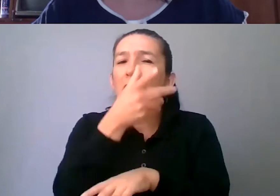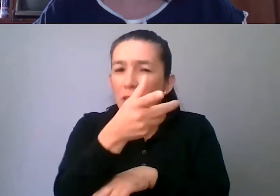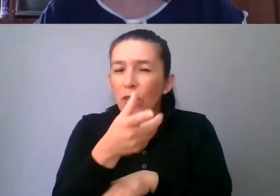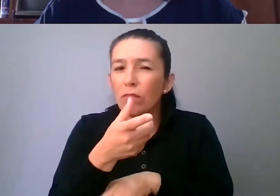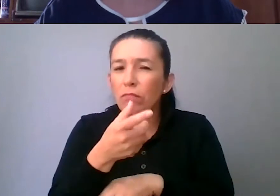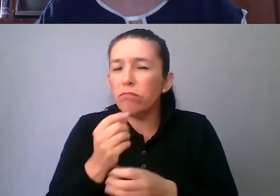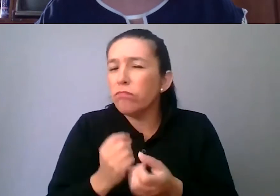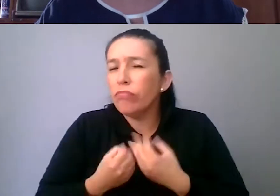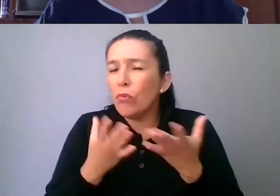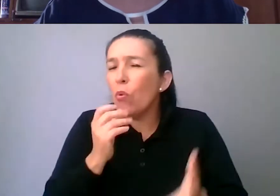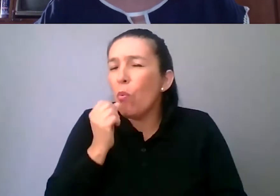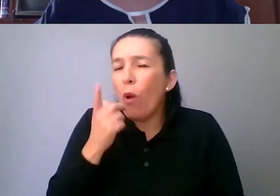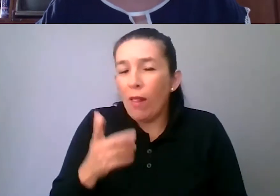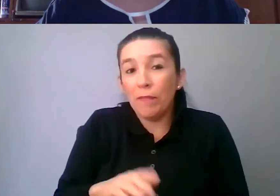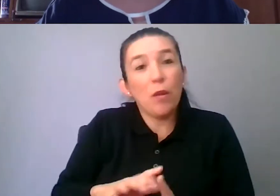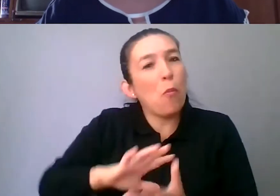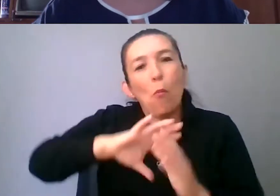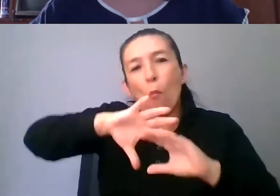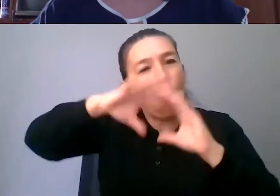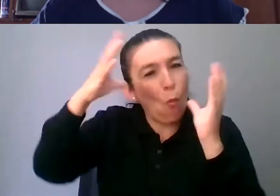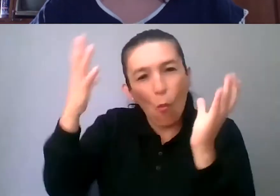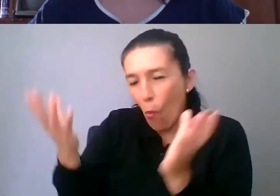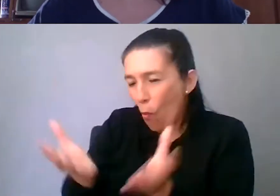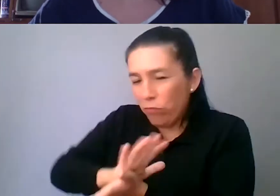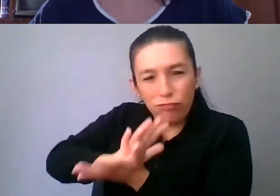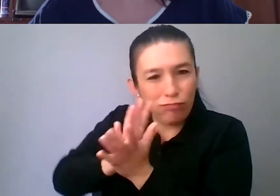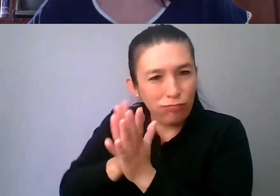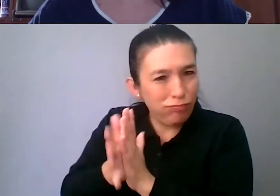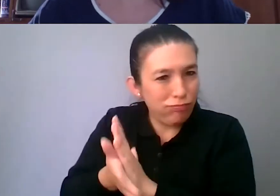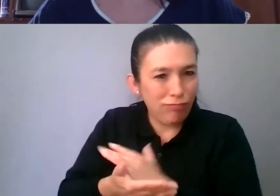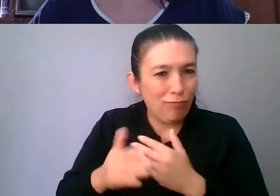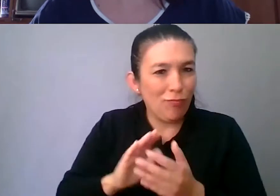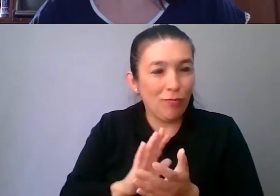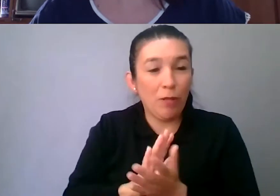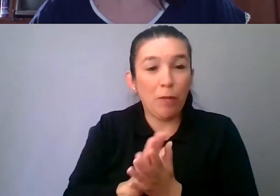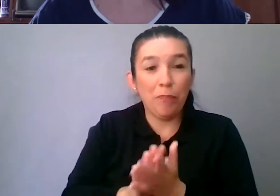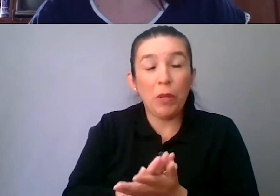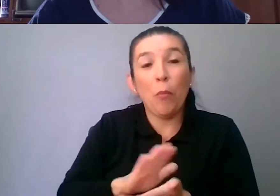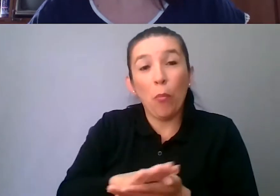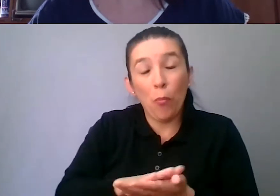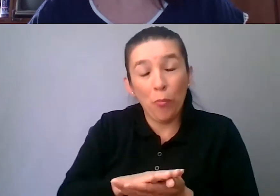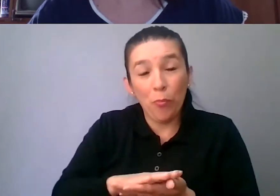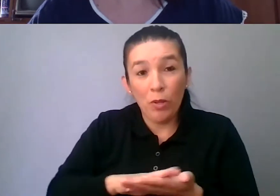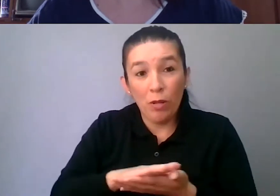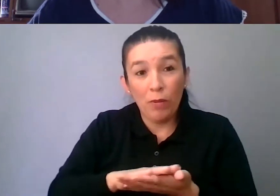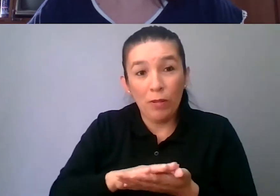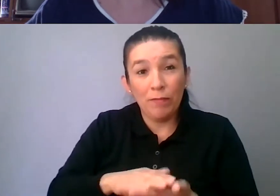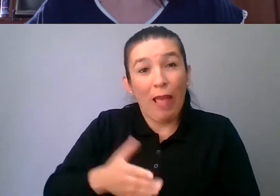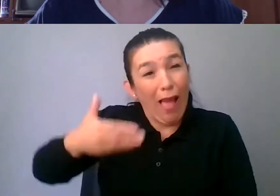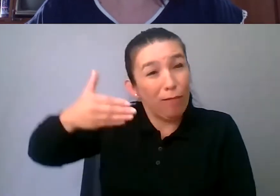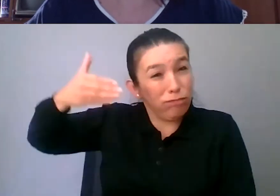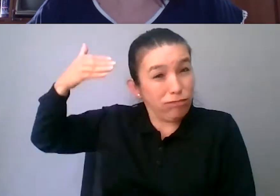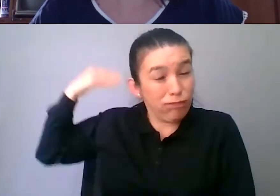todo lugar del mundo. En todo lugar del mundo. En el siglo pasado, no, en el pasado pasado,